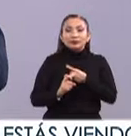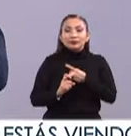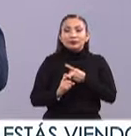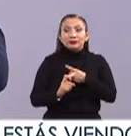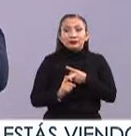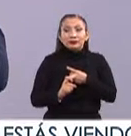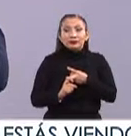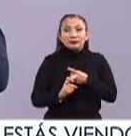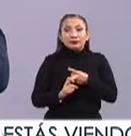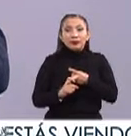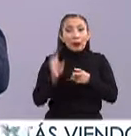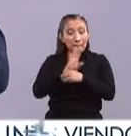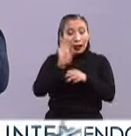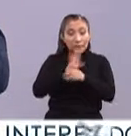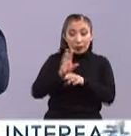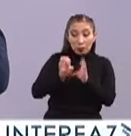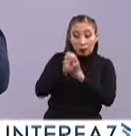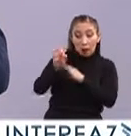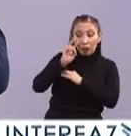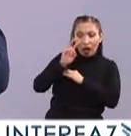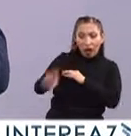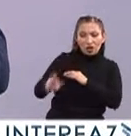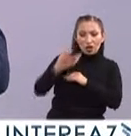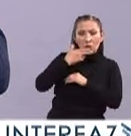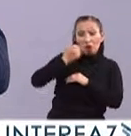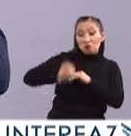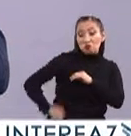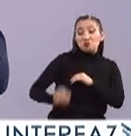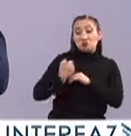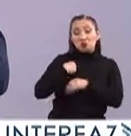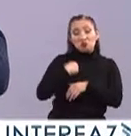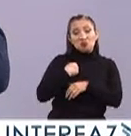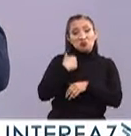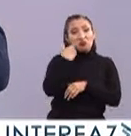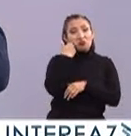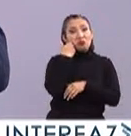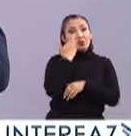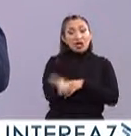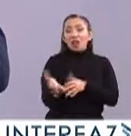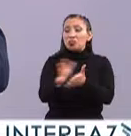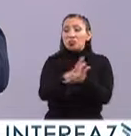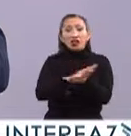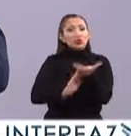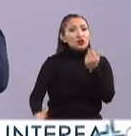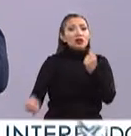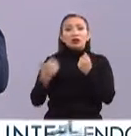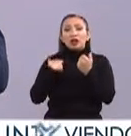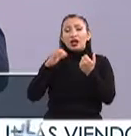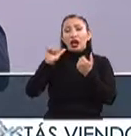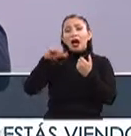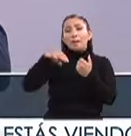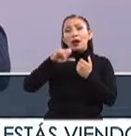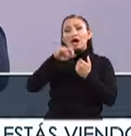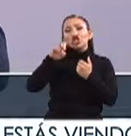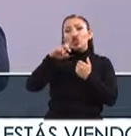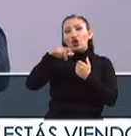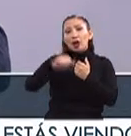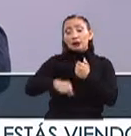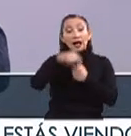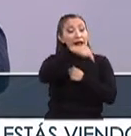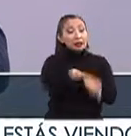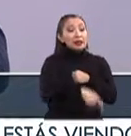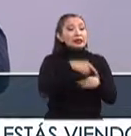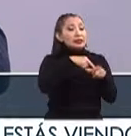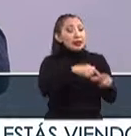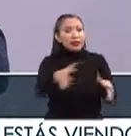el que en Brasil haya un fascista que está dispuesto a destruir el Amazonas, ¿no? El que aquí se